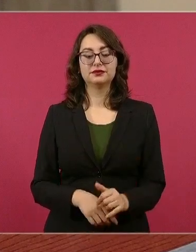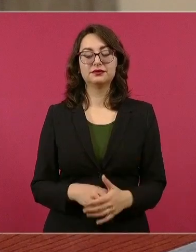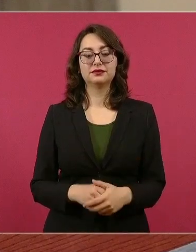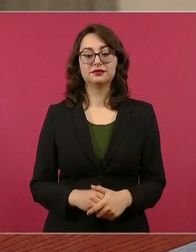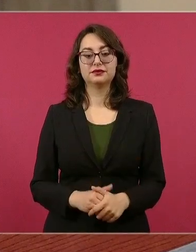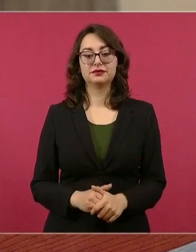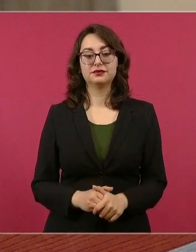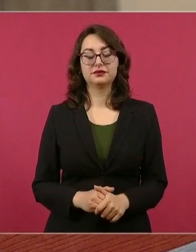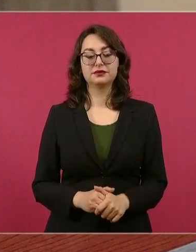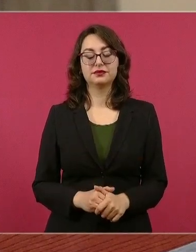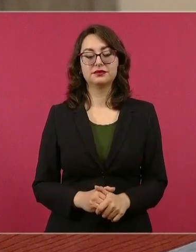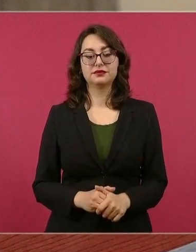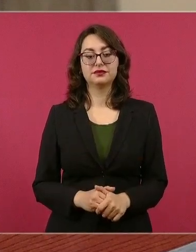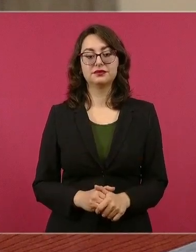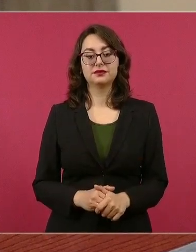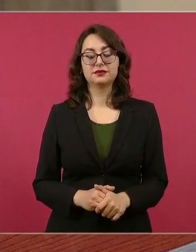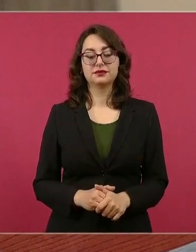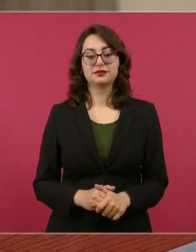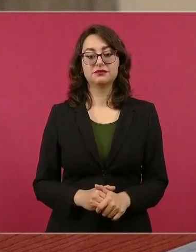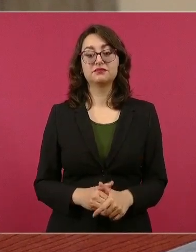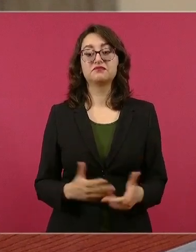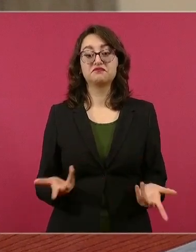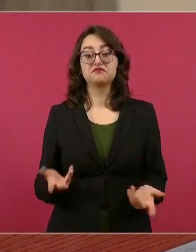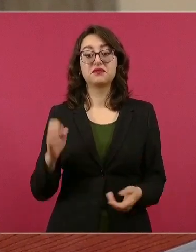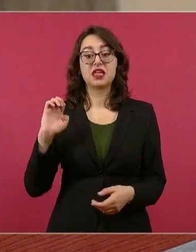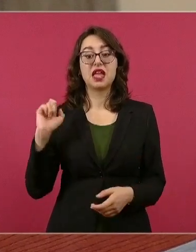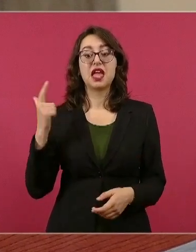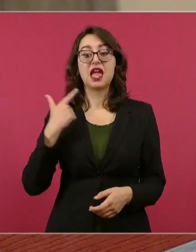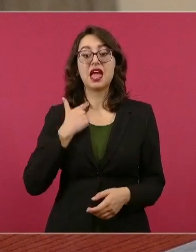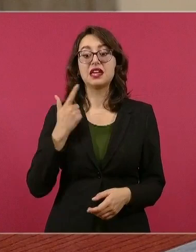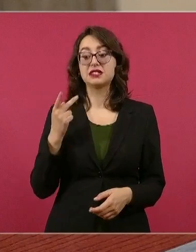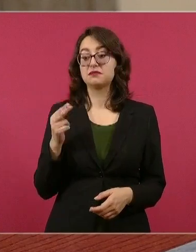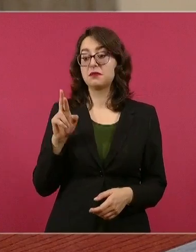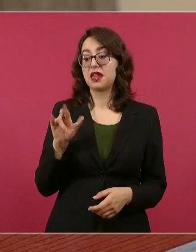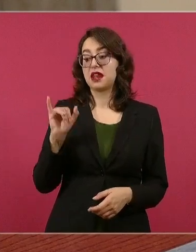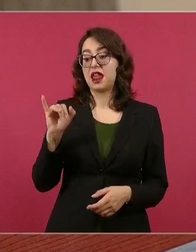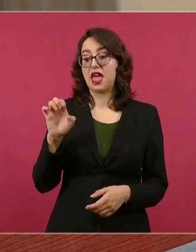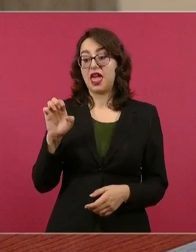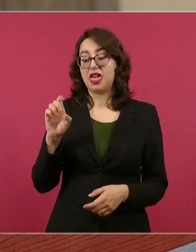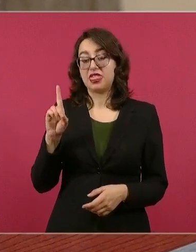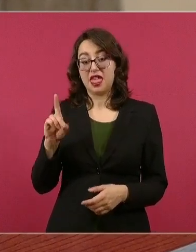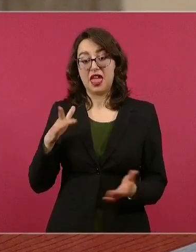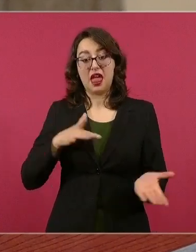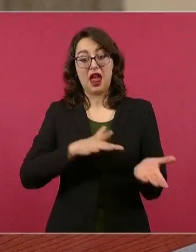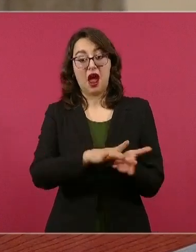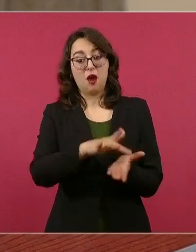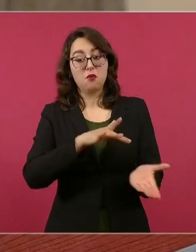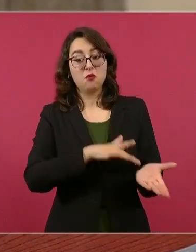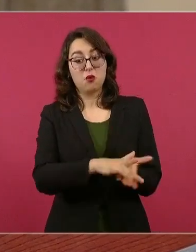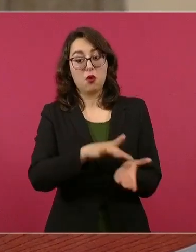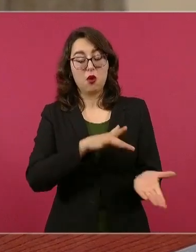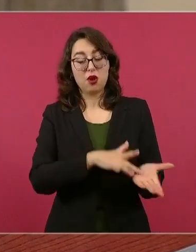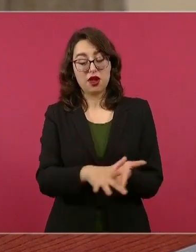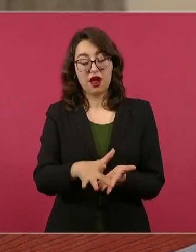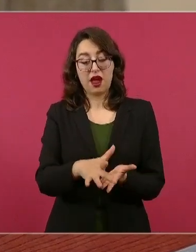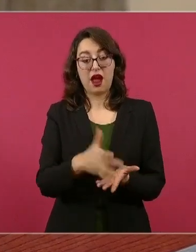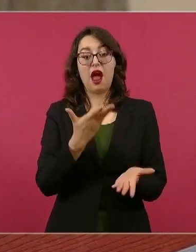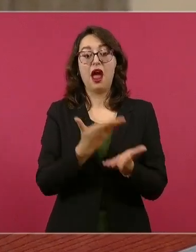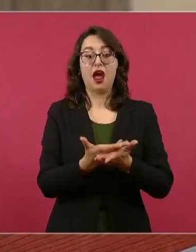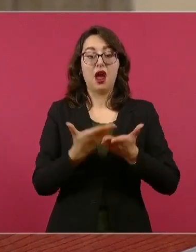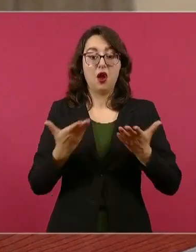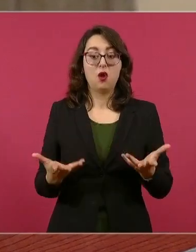Y lo logró impulsada por los esperredistas Horacio Duarte y Higinio Martínez, ahora conversos a López